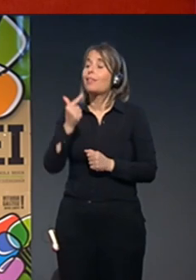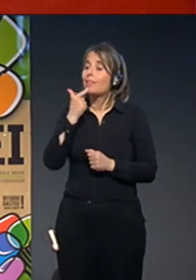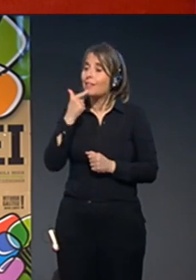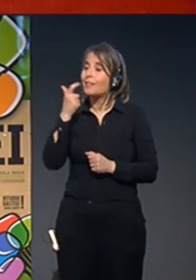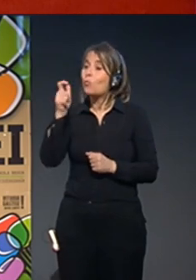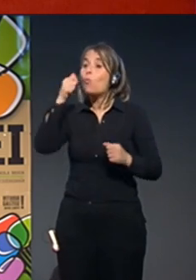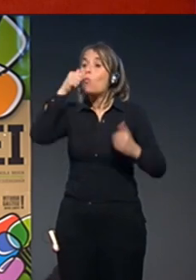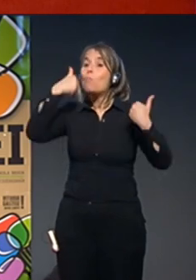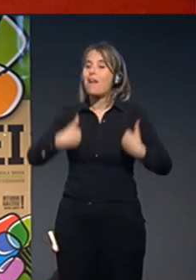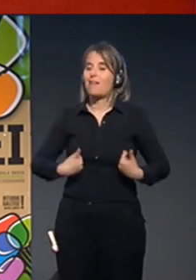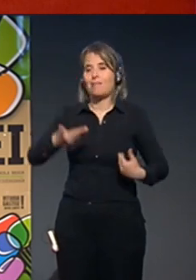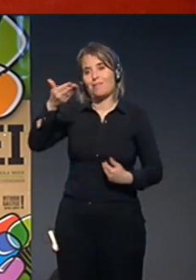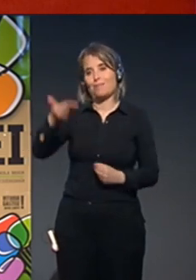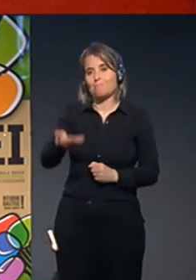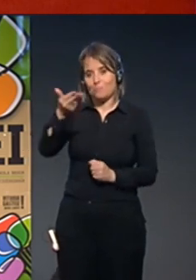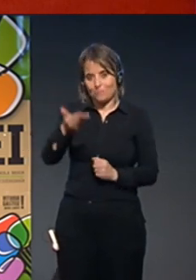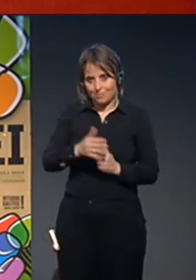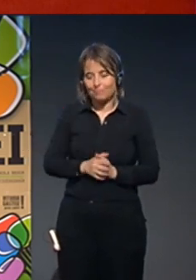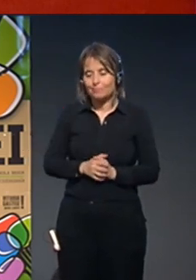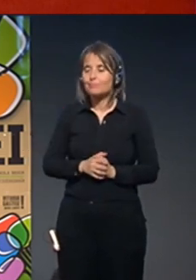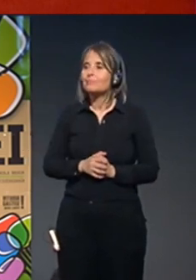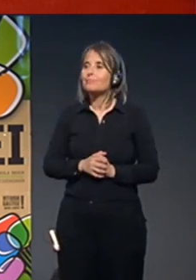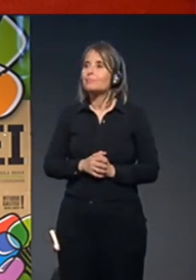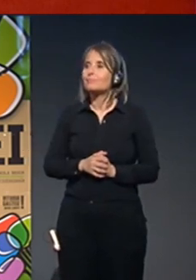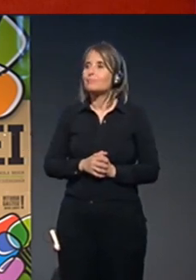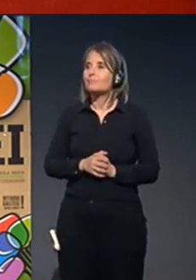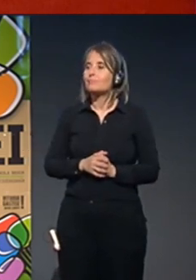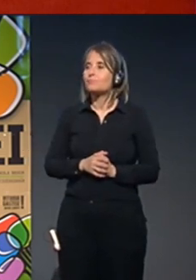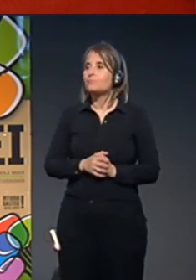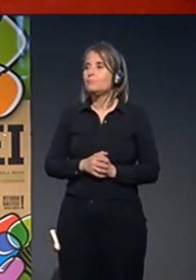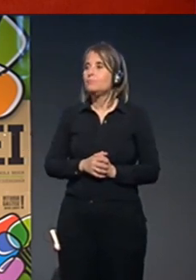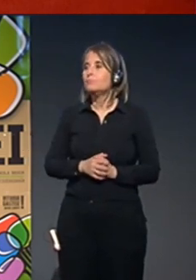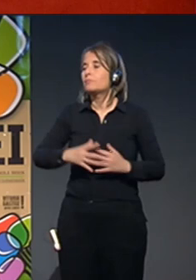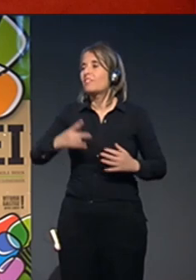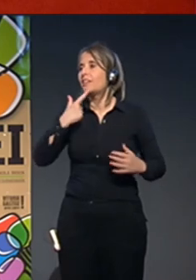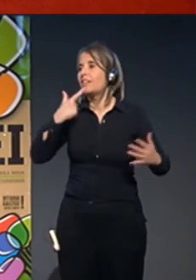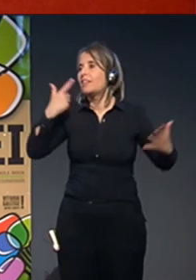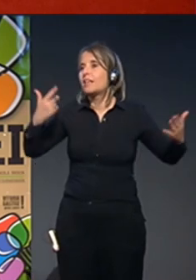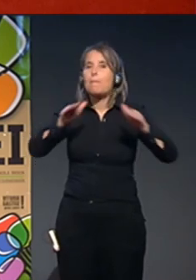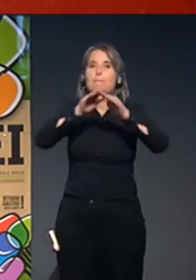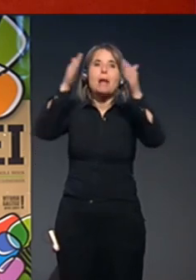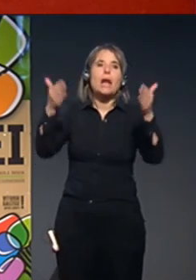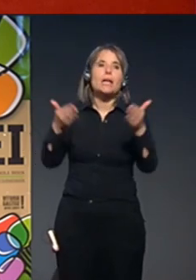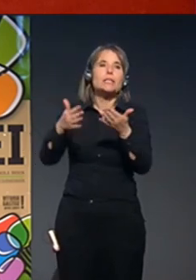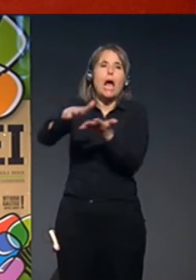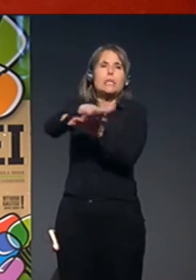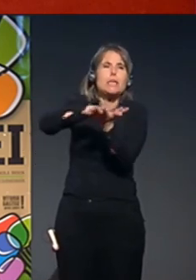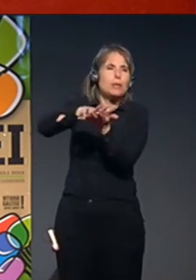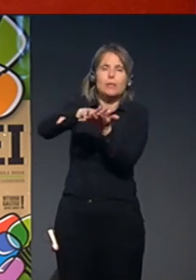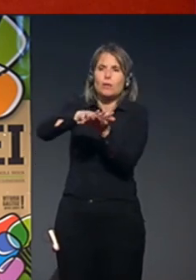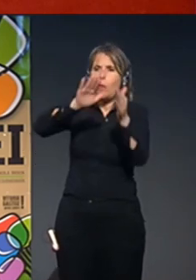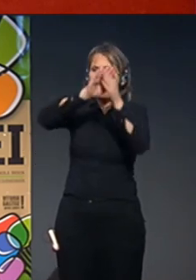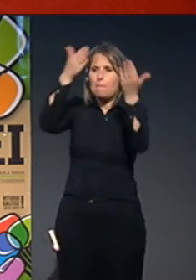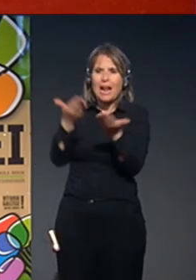la humanidad eh Porque Bueno aquí dicen bueno es que el planeta se va a acabar es que no el